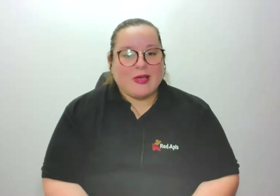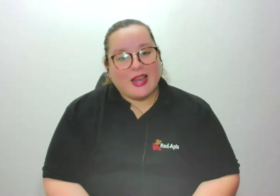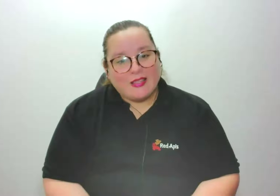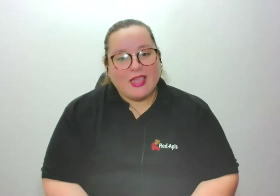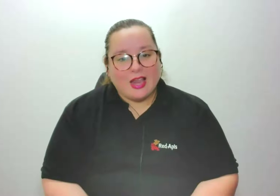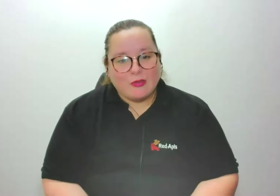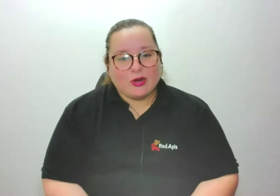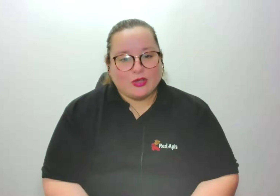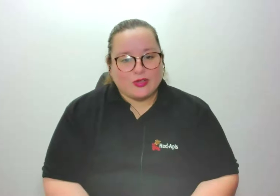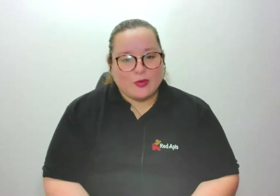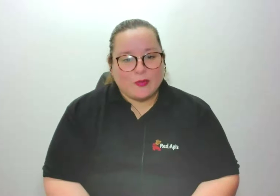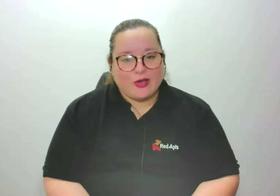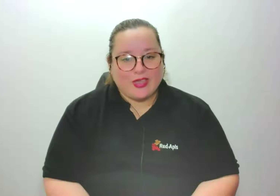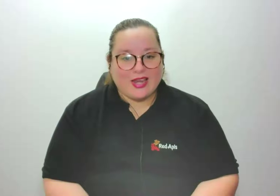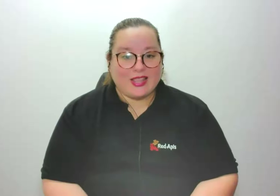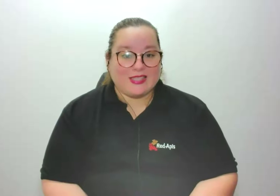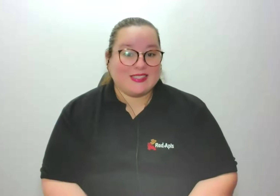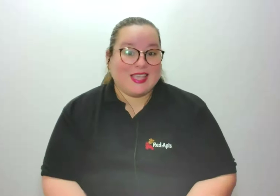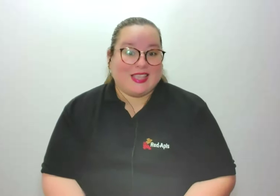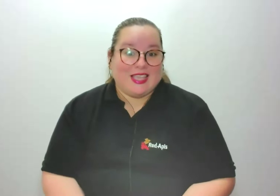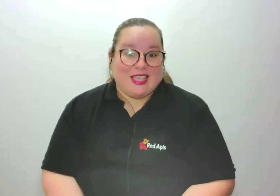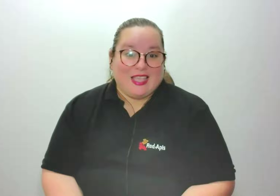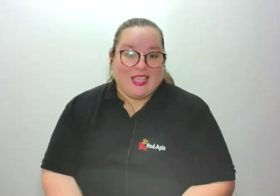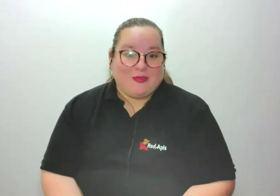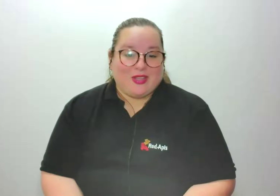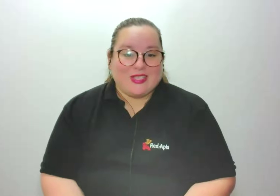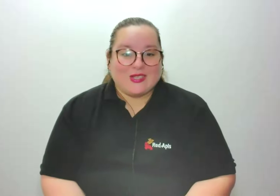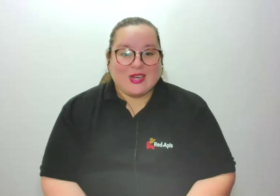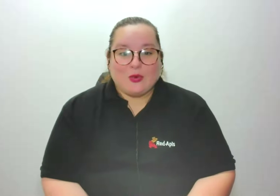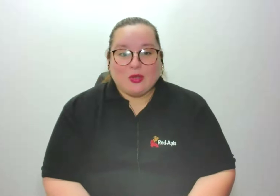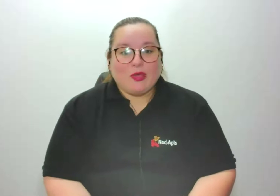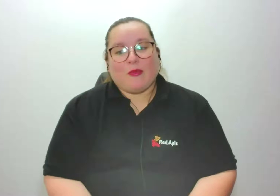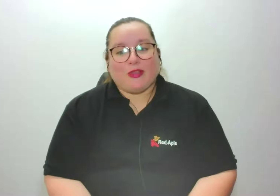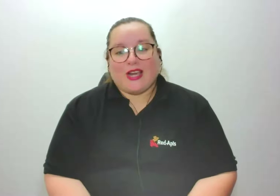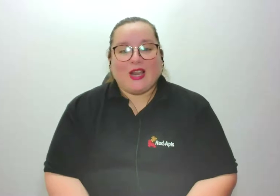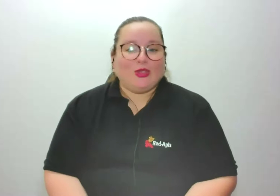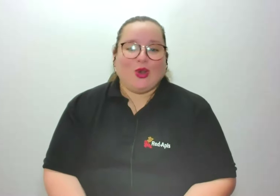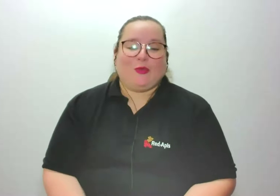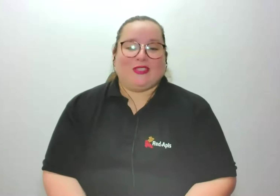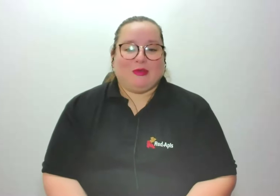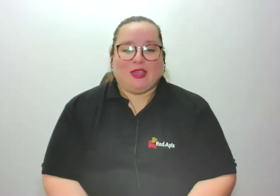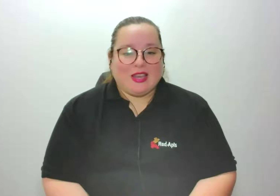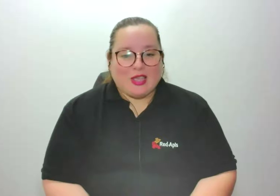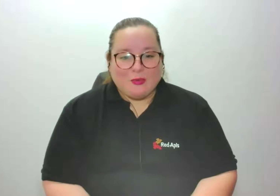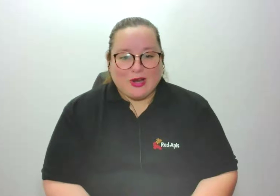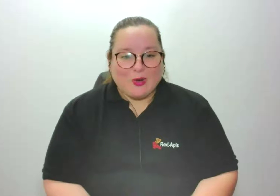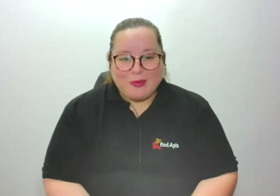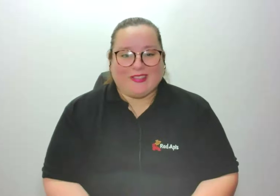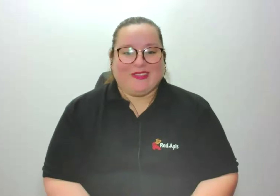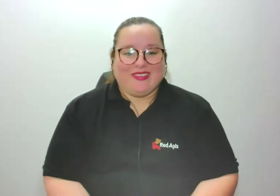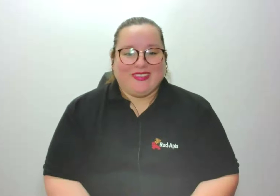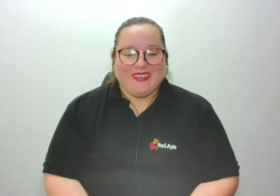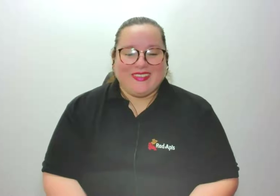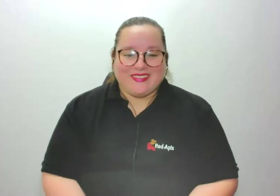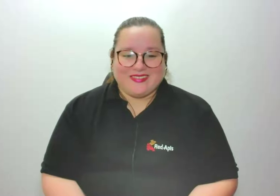Si son más grandes, a lo mejor nosotros podemos escoger 7, pero si ya son adultos, podemos mostrarle todos los principios que tienen que cumplirlos